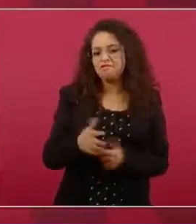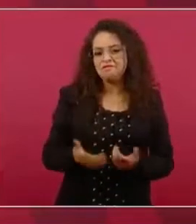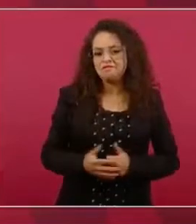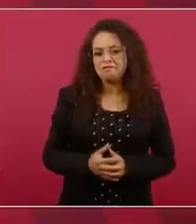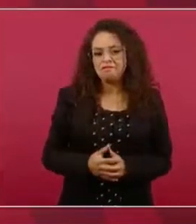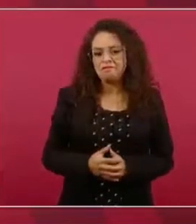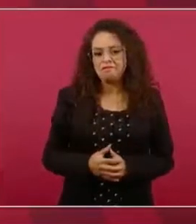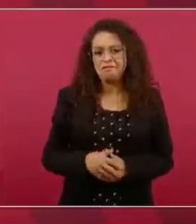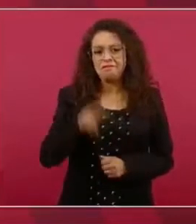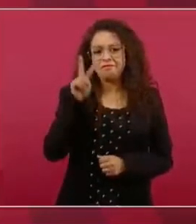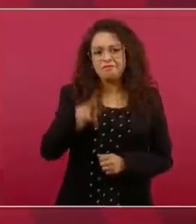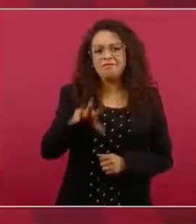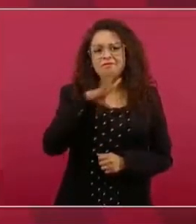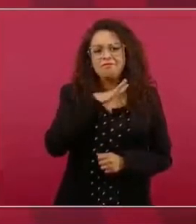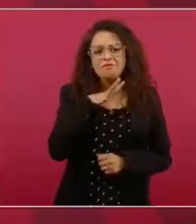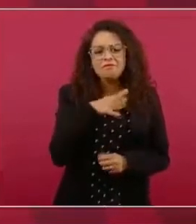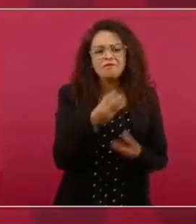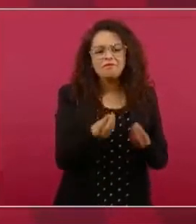habiendo tantas cosas